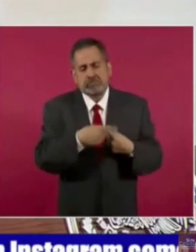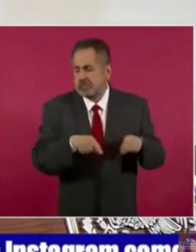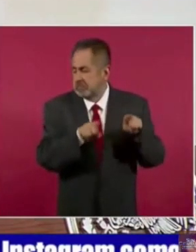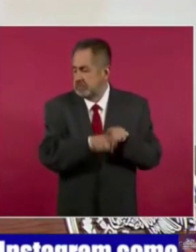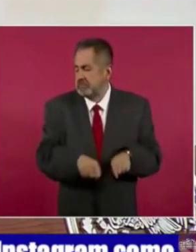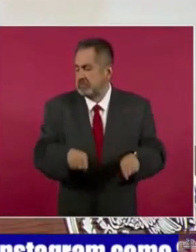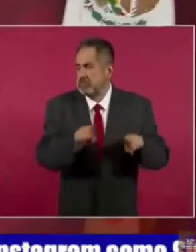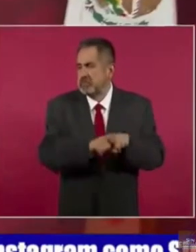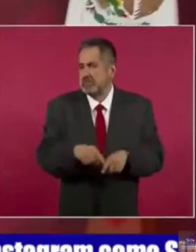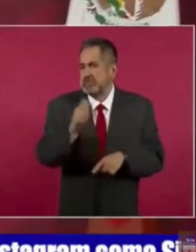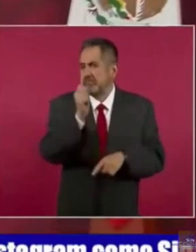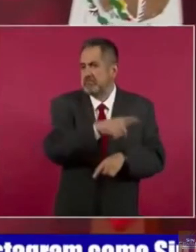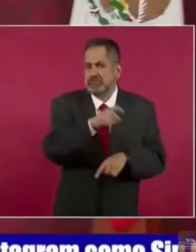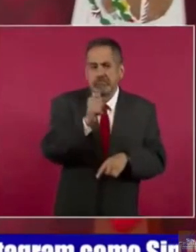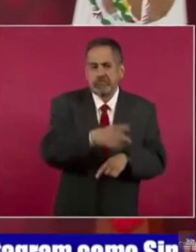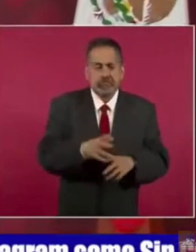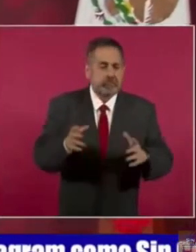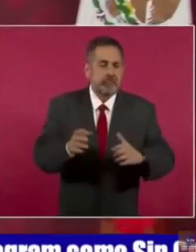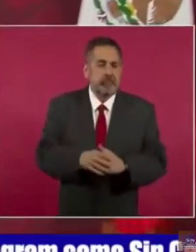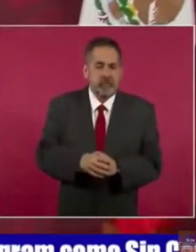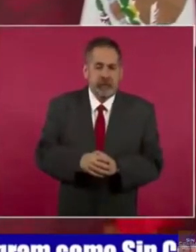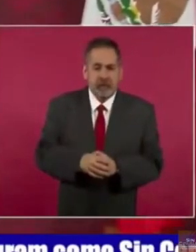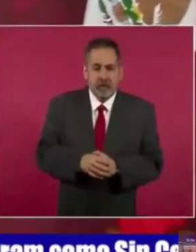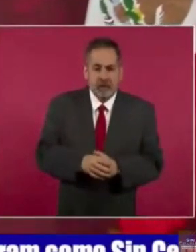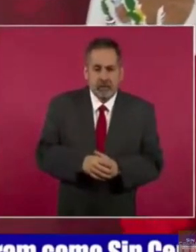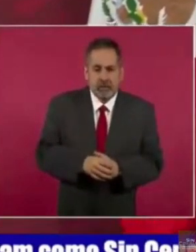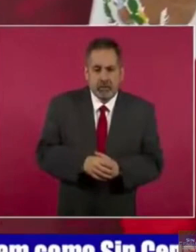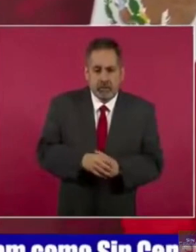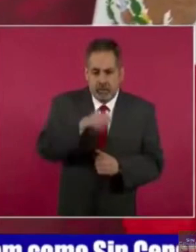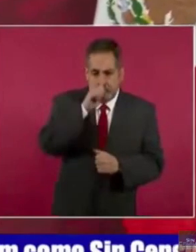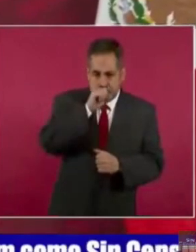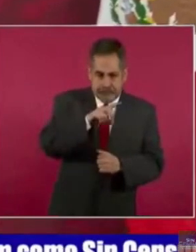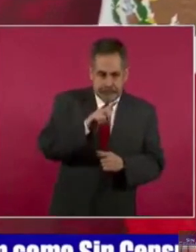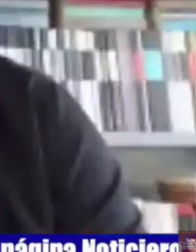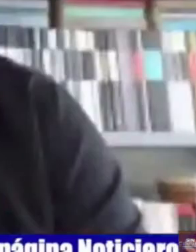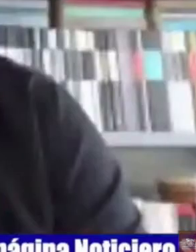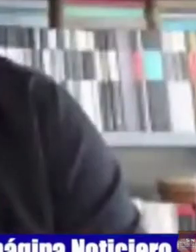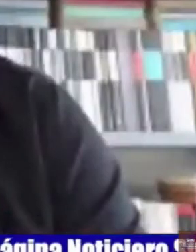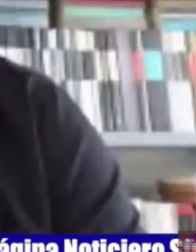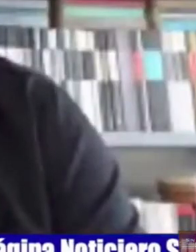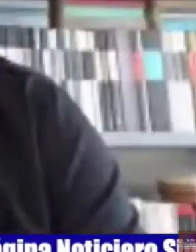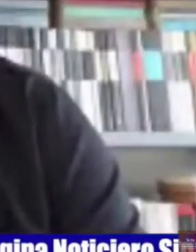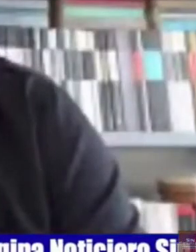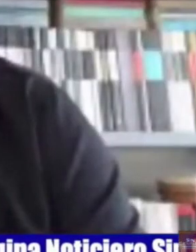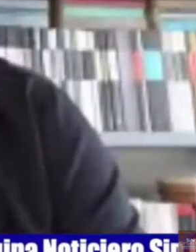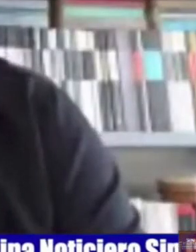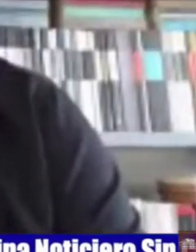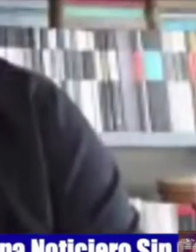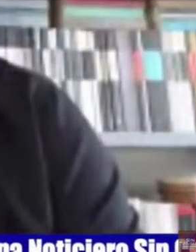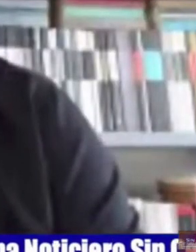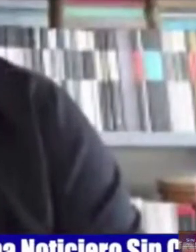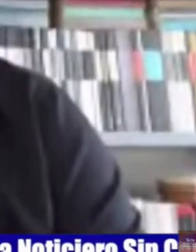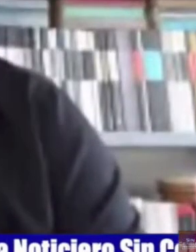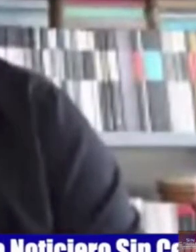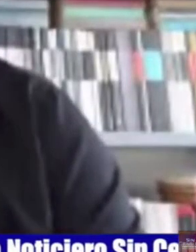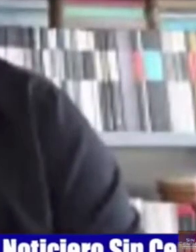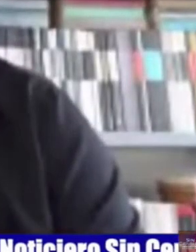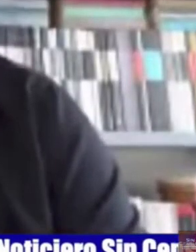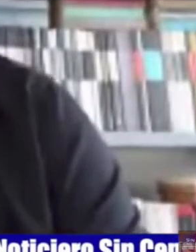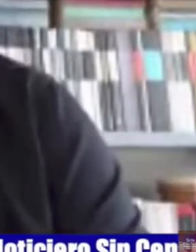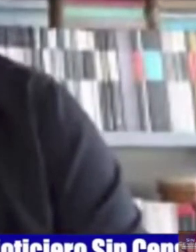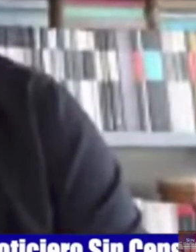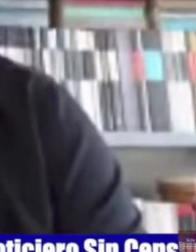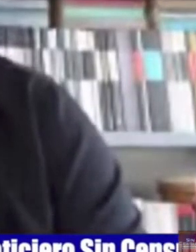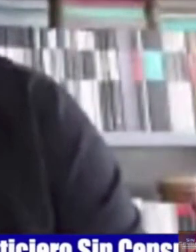vale muchísimo la pena hacer un alto y un énfasis en la figura de Ricardo Flores Magón, este personaje de bigotes